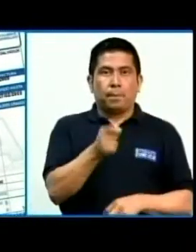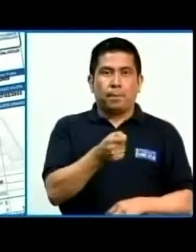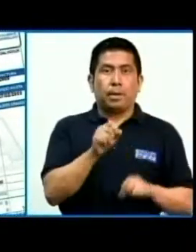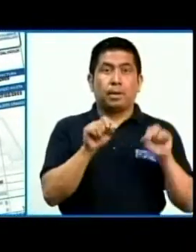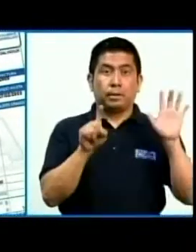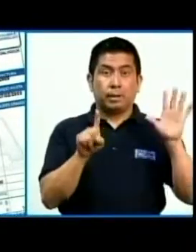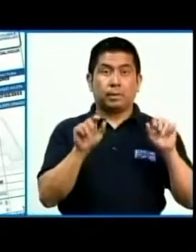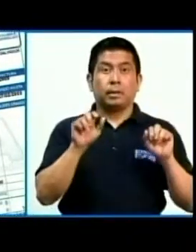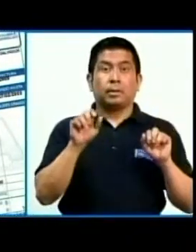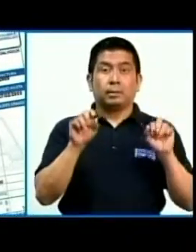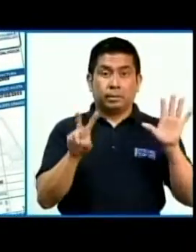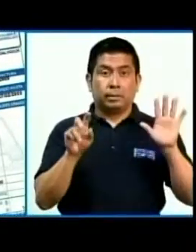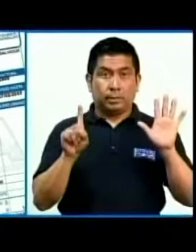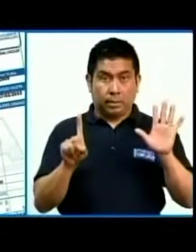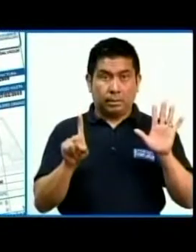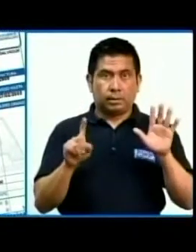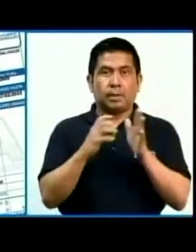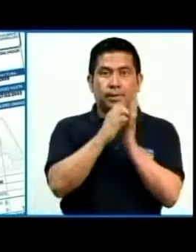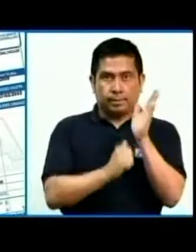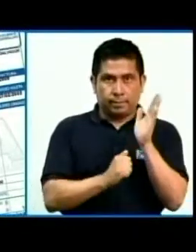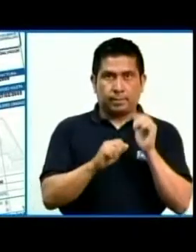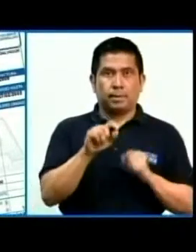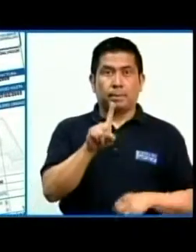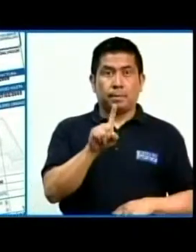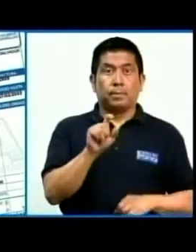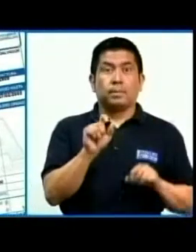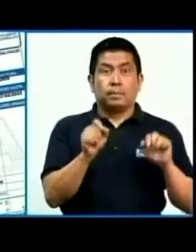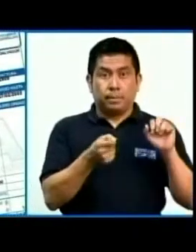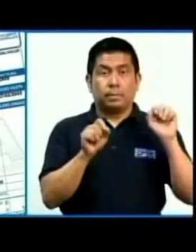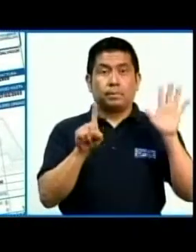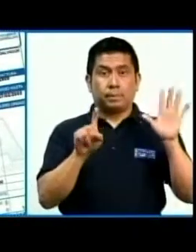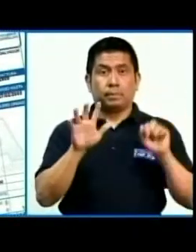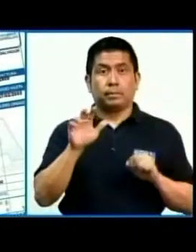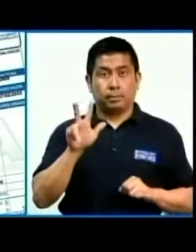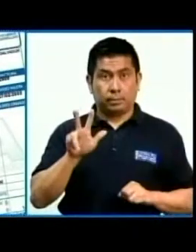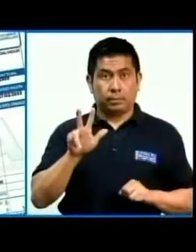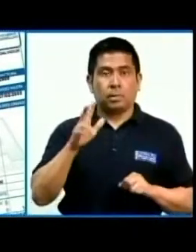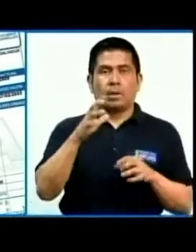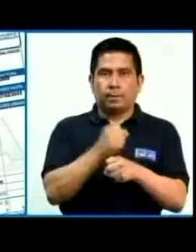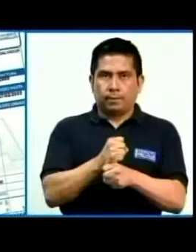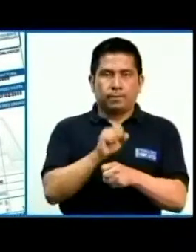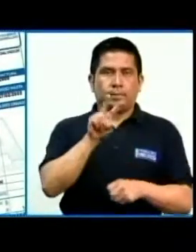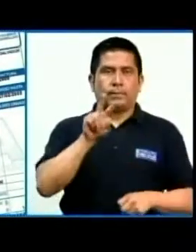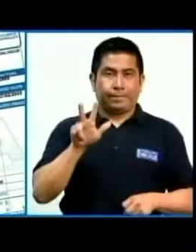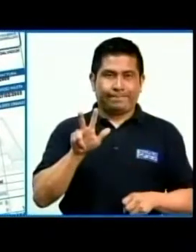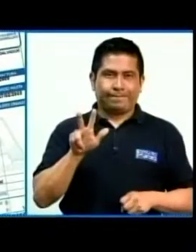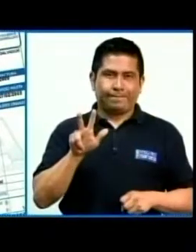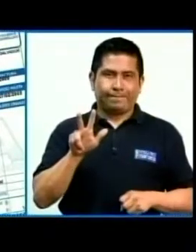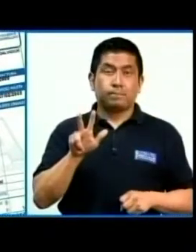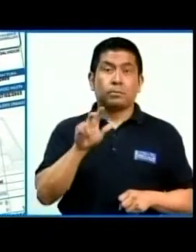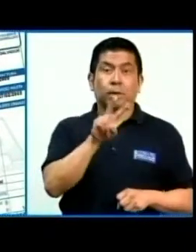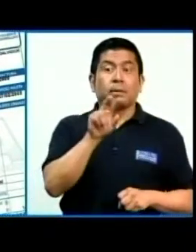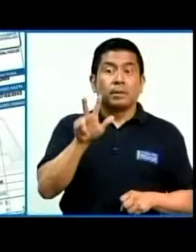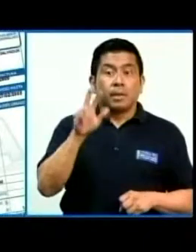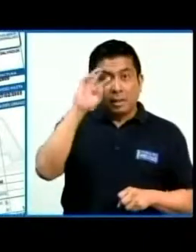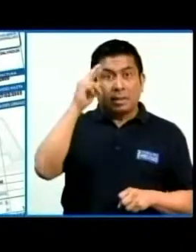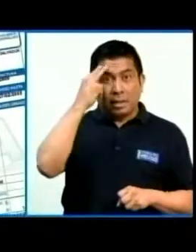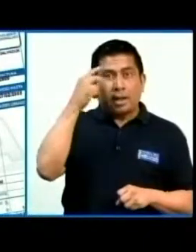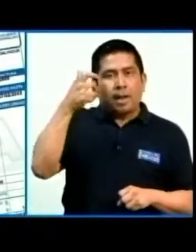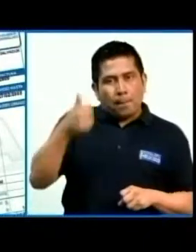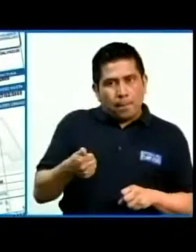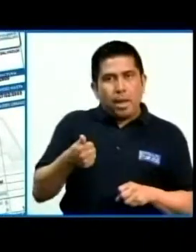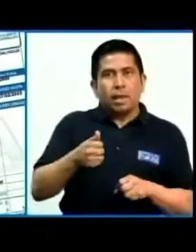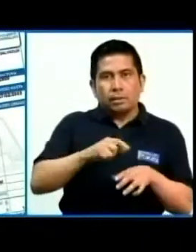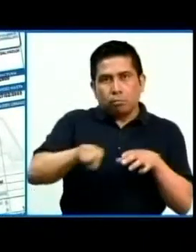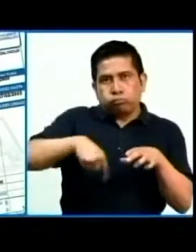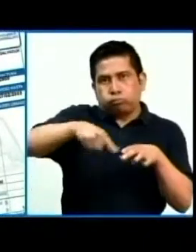A 1676, restale 1653, te da 23. Ese es tu